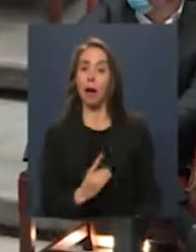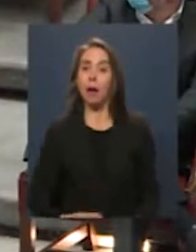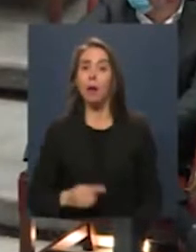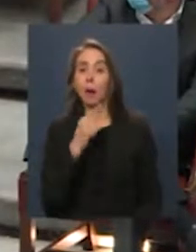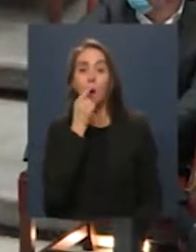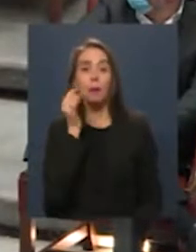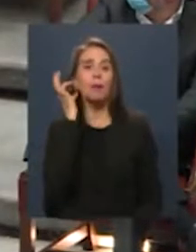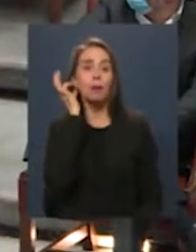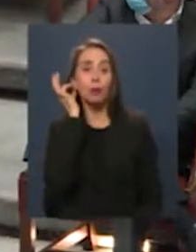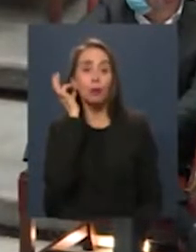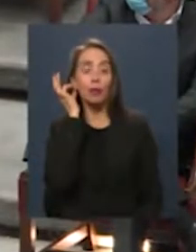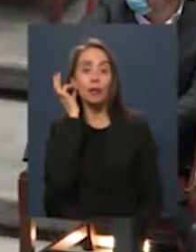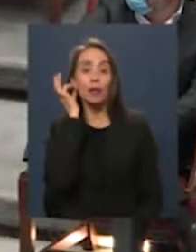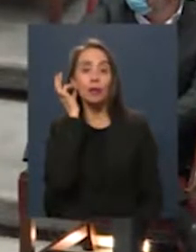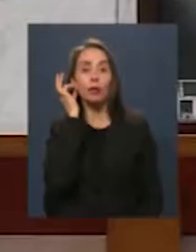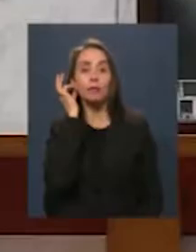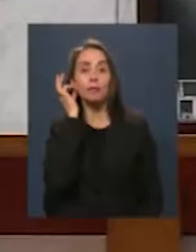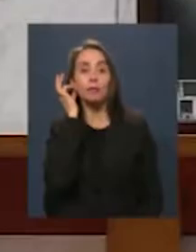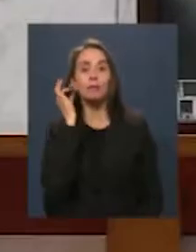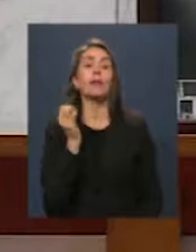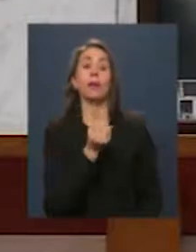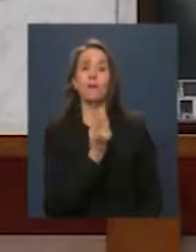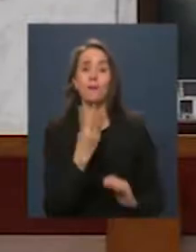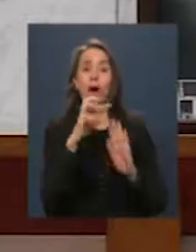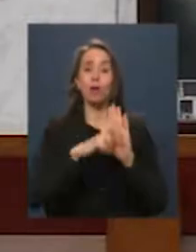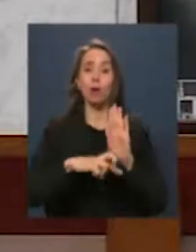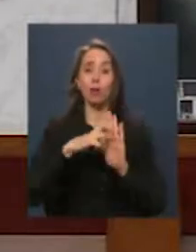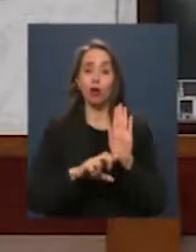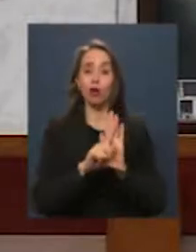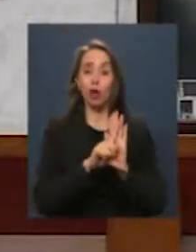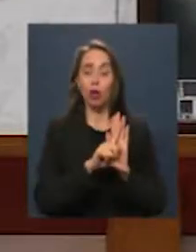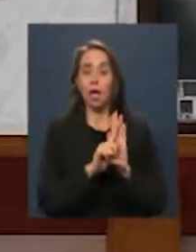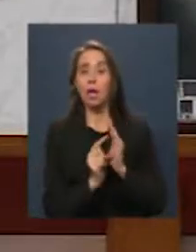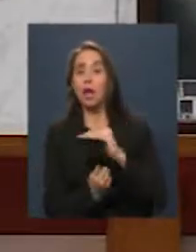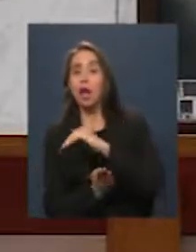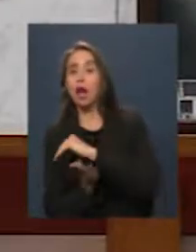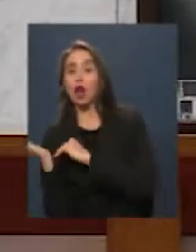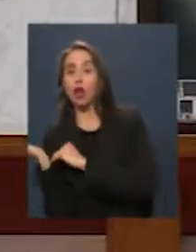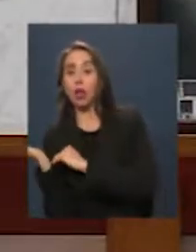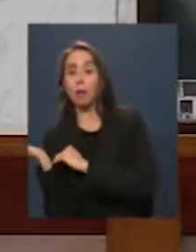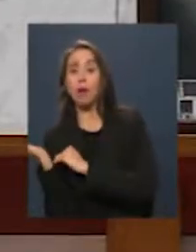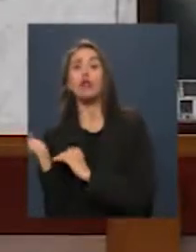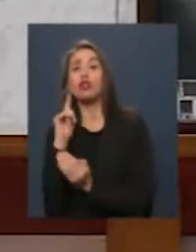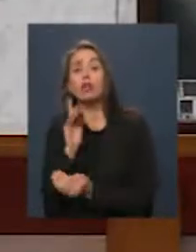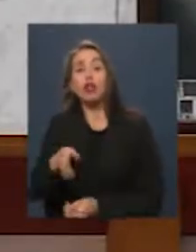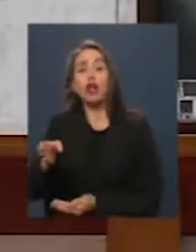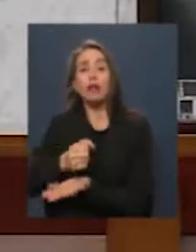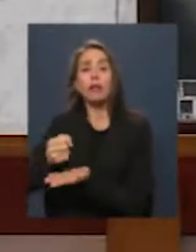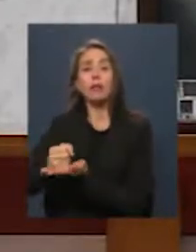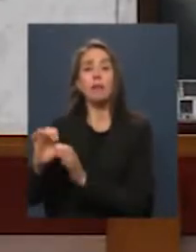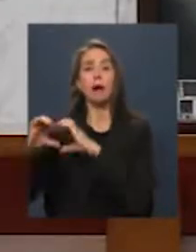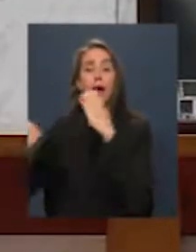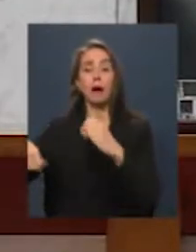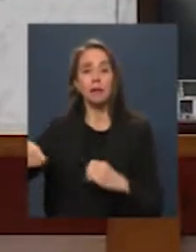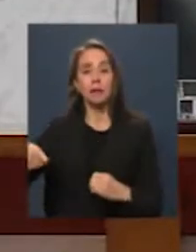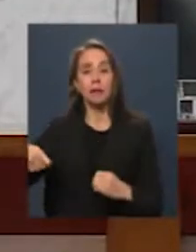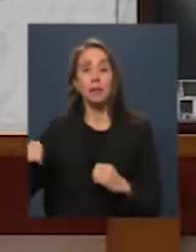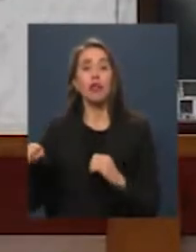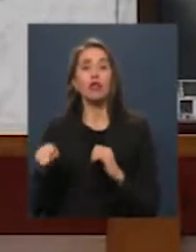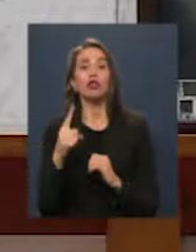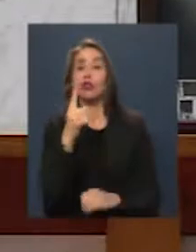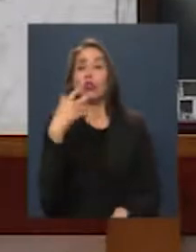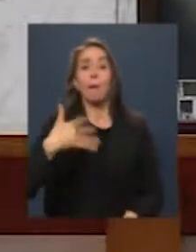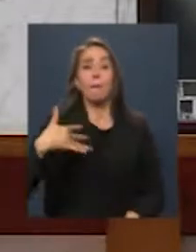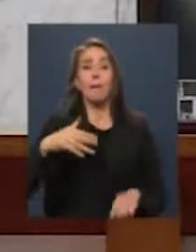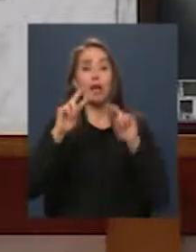Diputados ha despachado varios proyectos de ley que aún se encuentran en el Senado y que están dentro de las prioridades para los